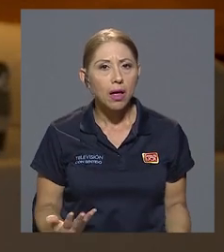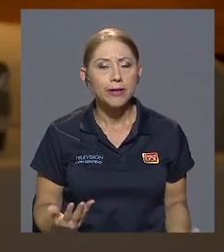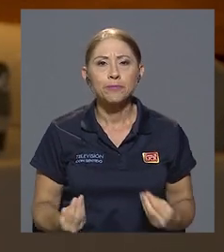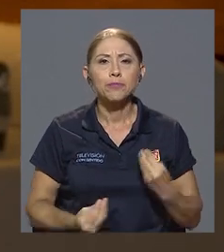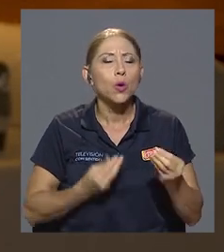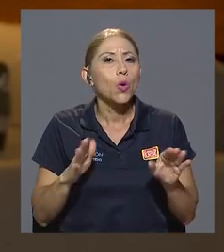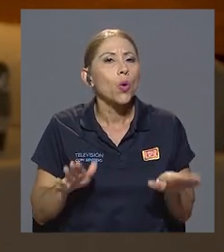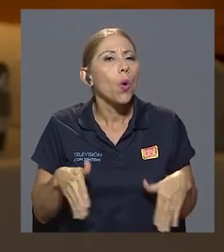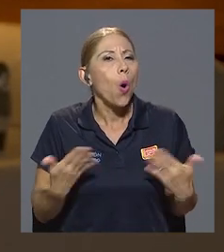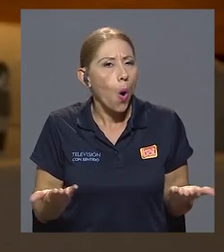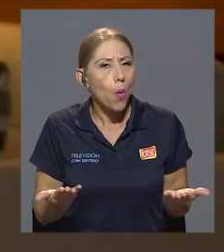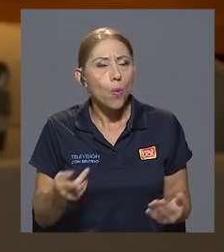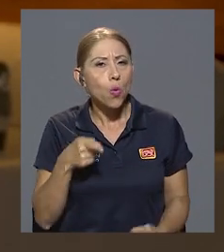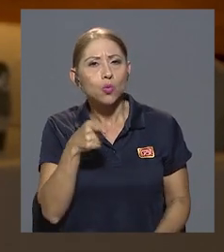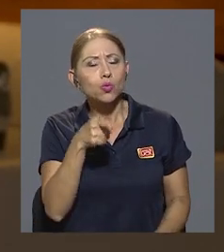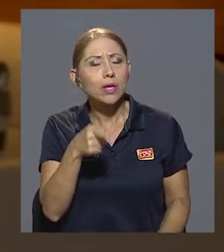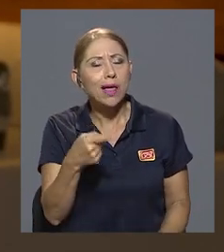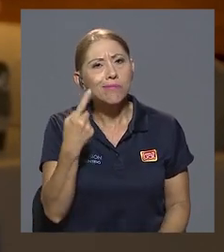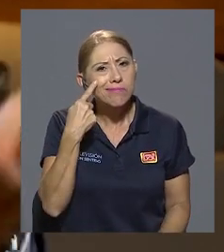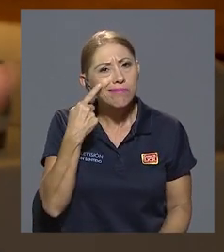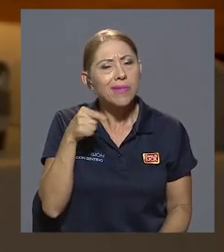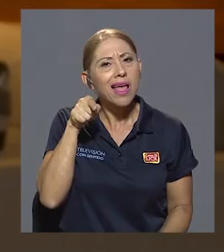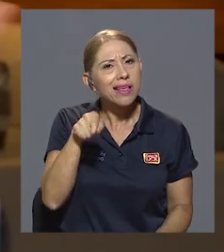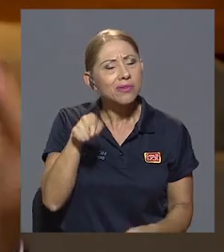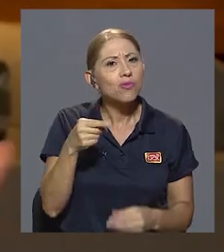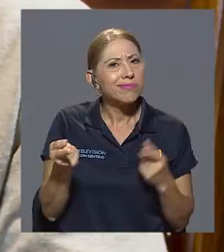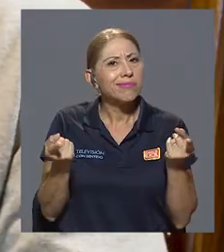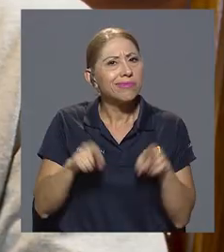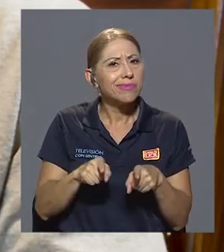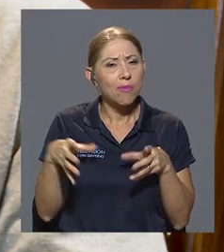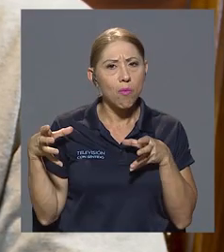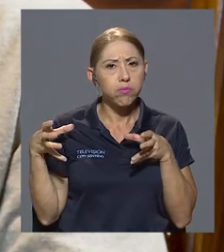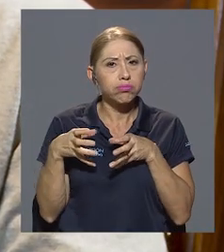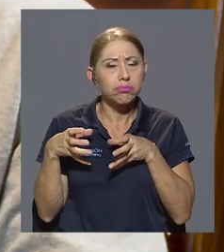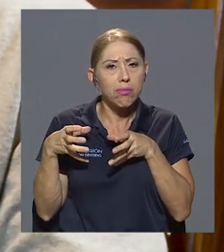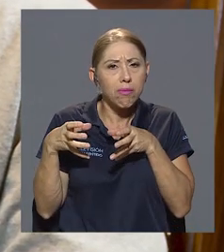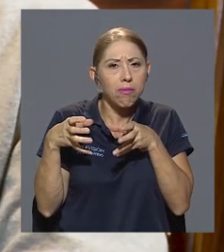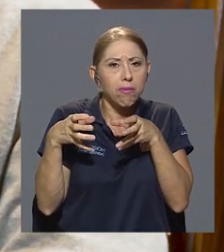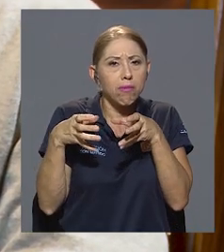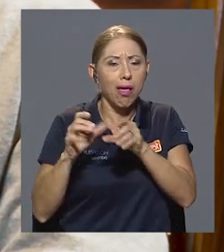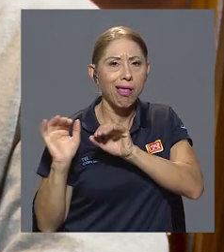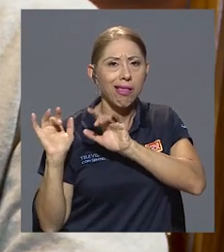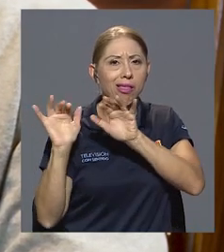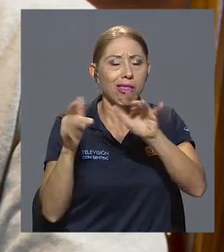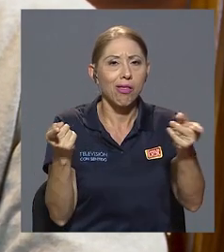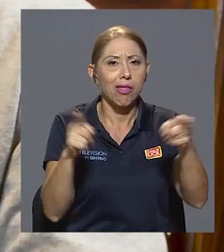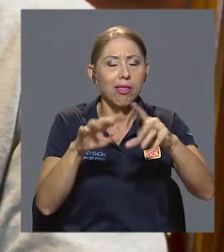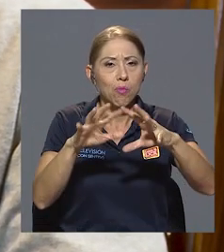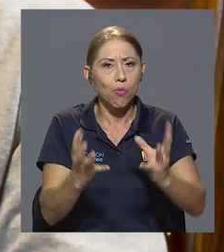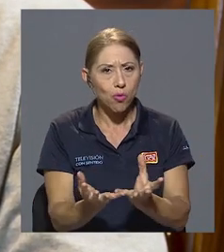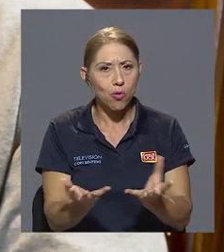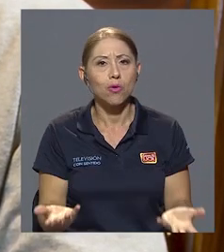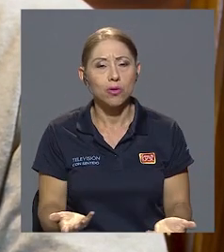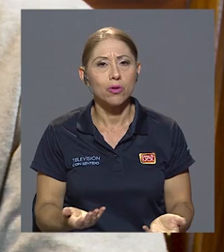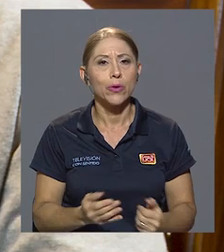cómo se visualiza a usted de estos movimientos migratorios que se dan en el